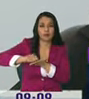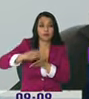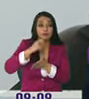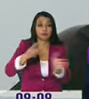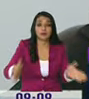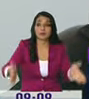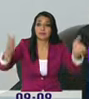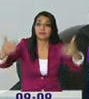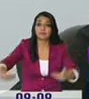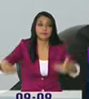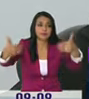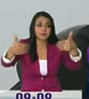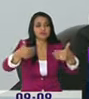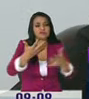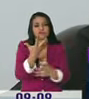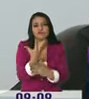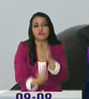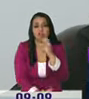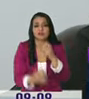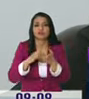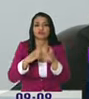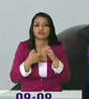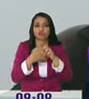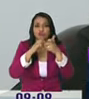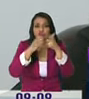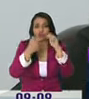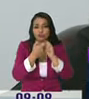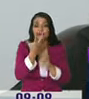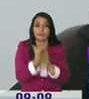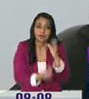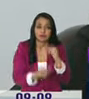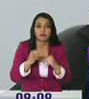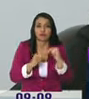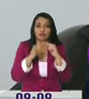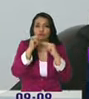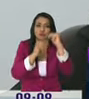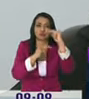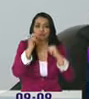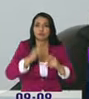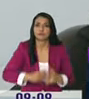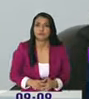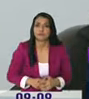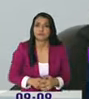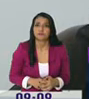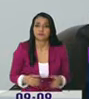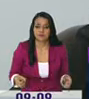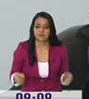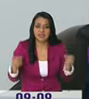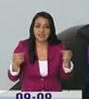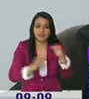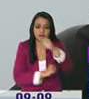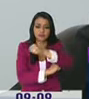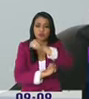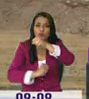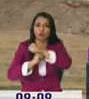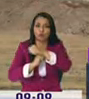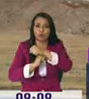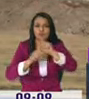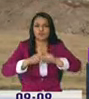mismos tienen deficiencias estructurales, fallas de construcción, deflexiones en vigas, columnas y